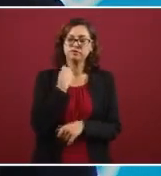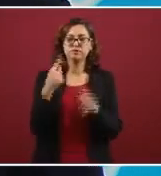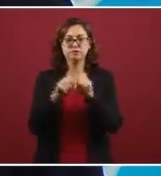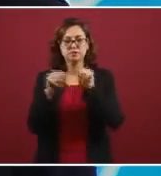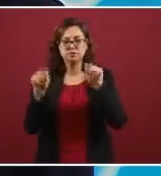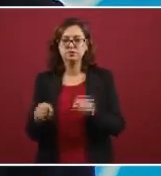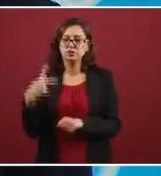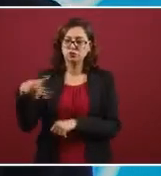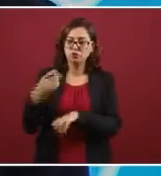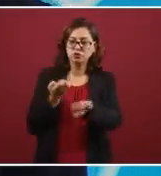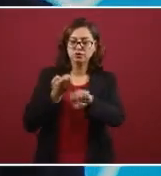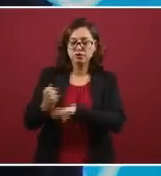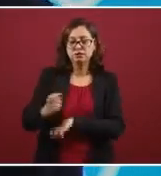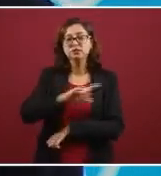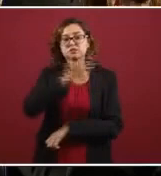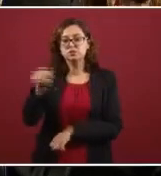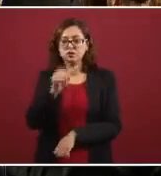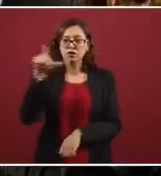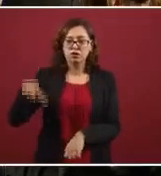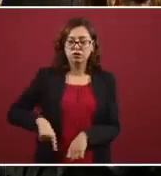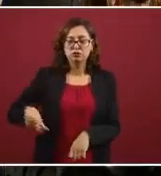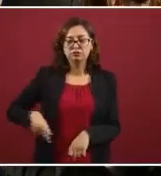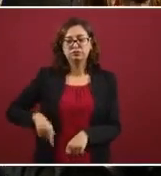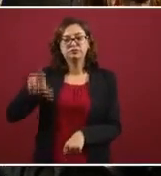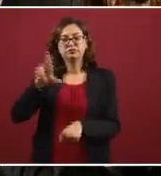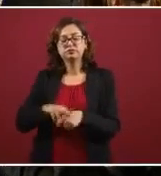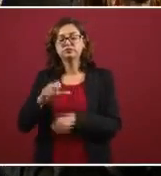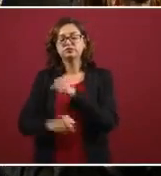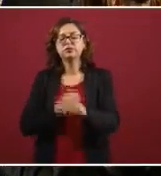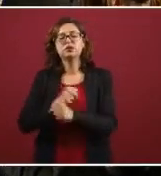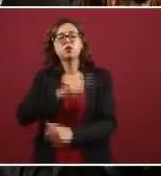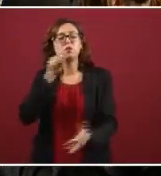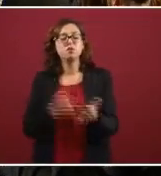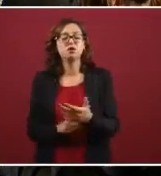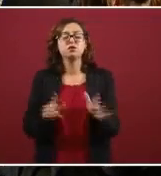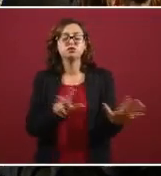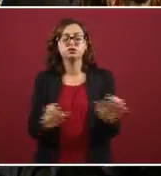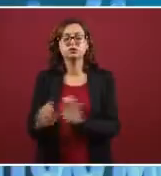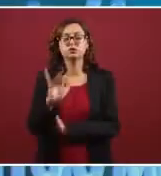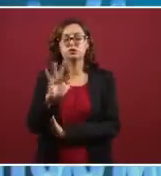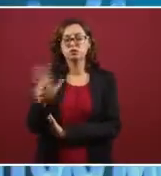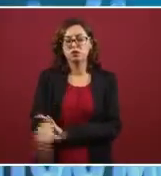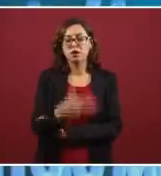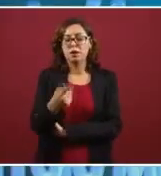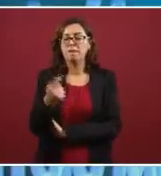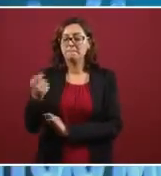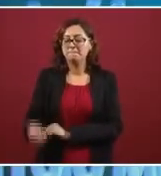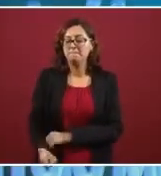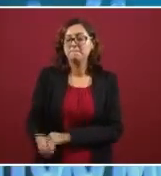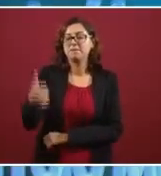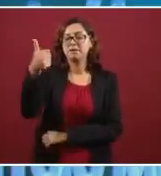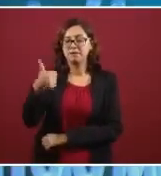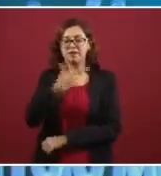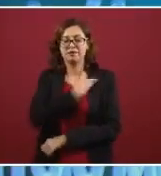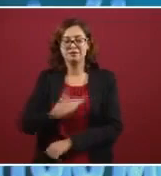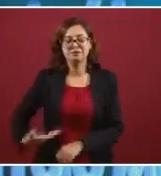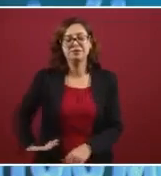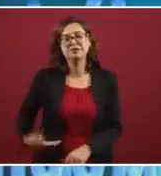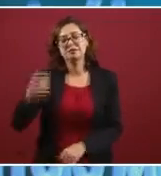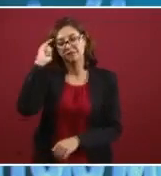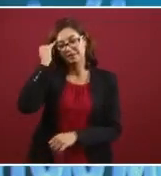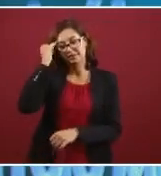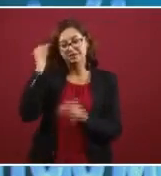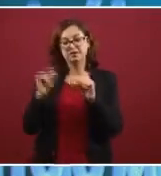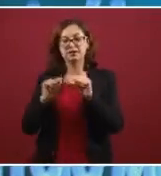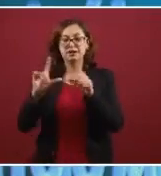en su estado y luego gobernador, el que en 1858 sería el primer presidente indígena de América Latina y el